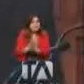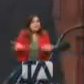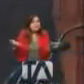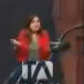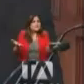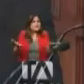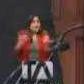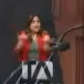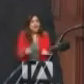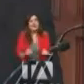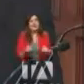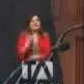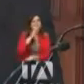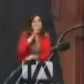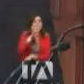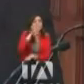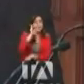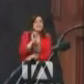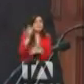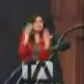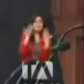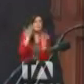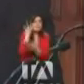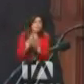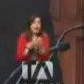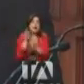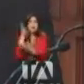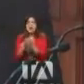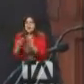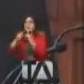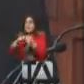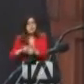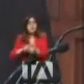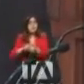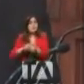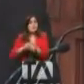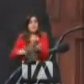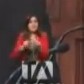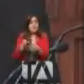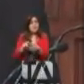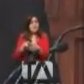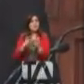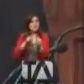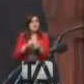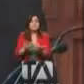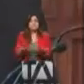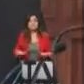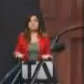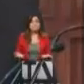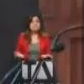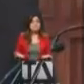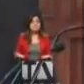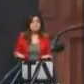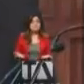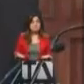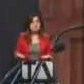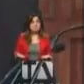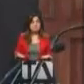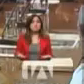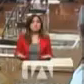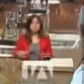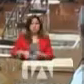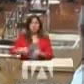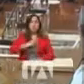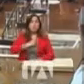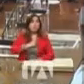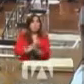tenemos 640 obras con fallas estructurales. Inclusive hay obras que están hechas sin tener la propiedad del terreno.